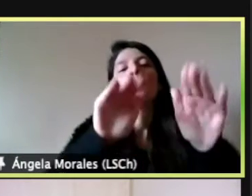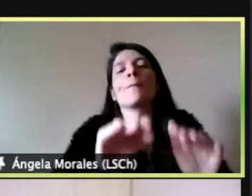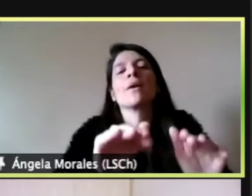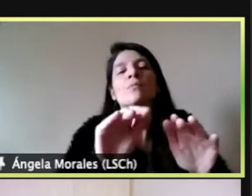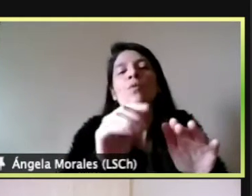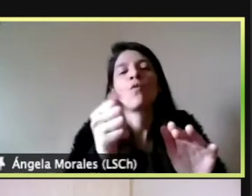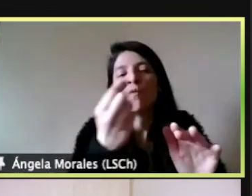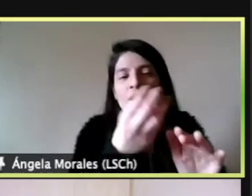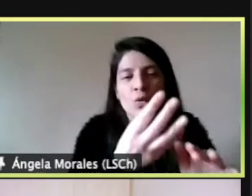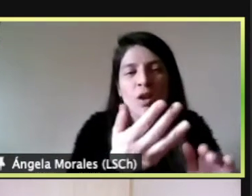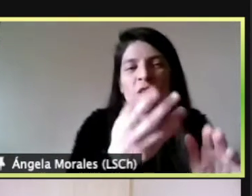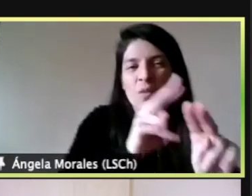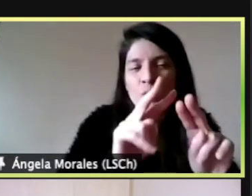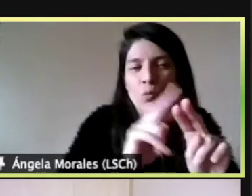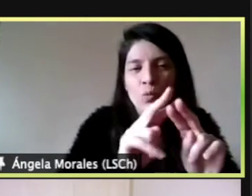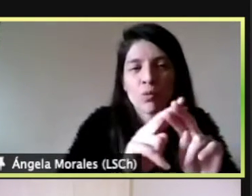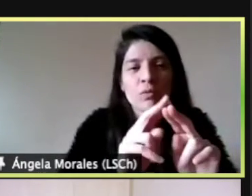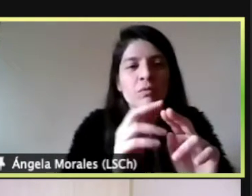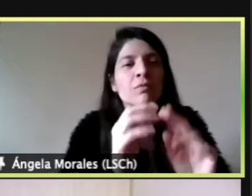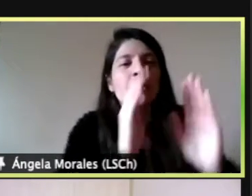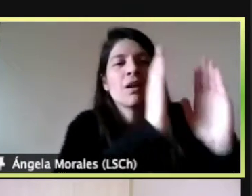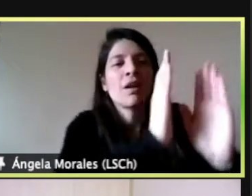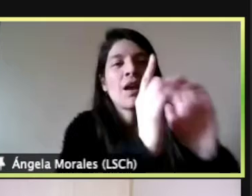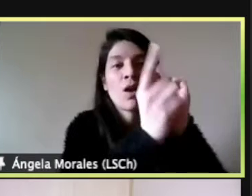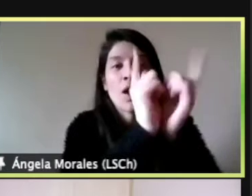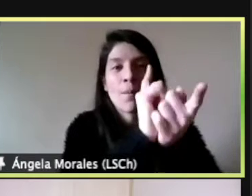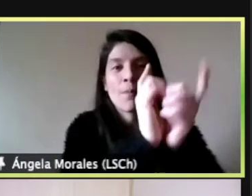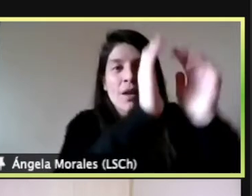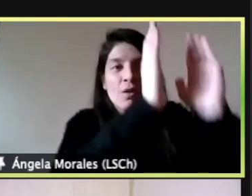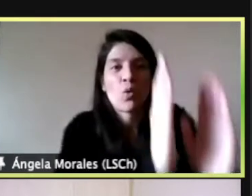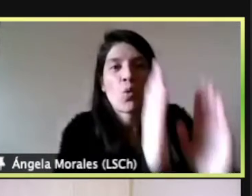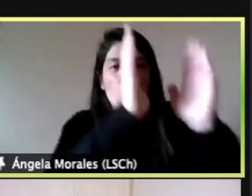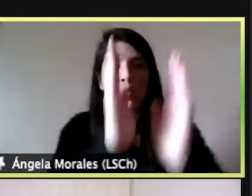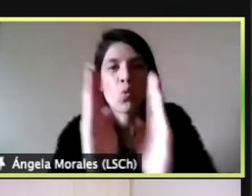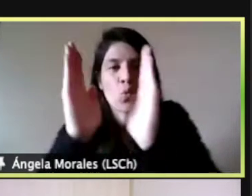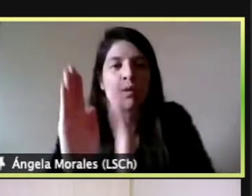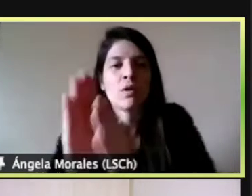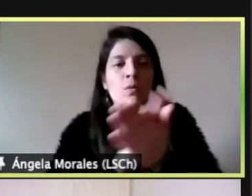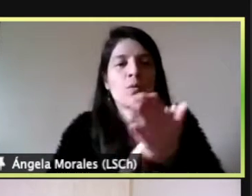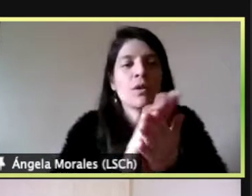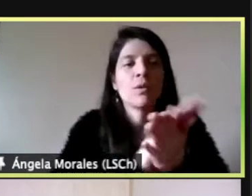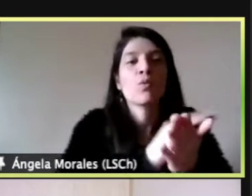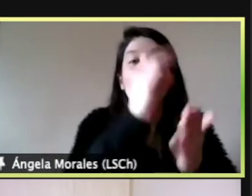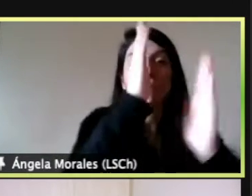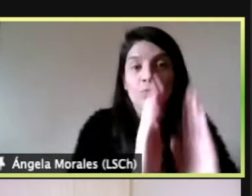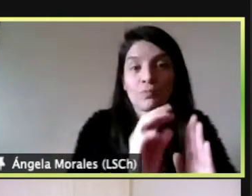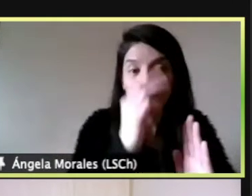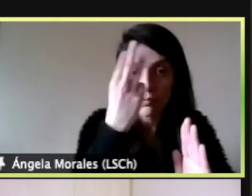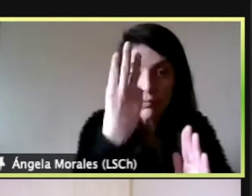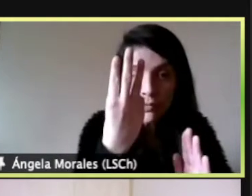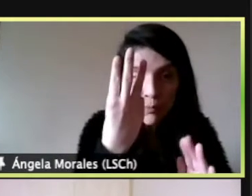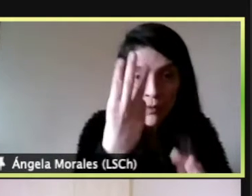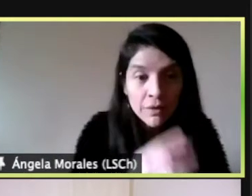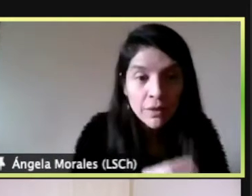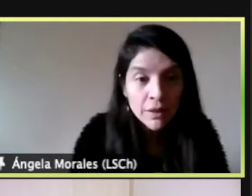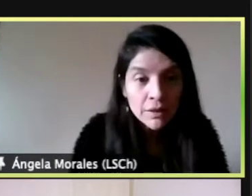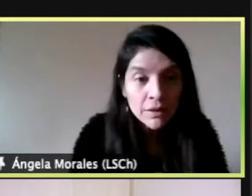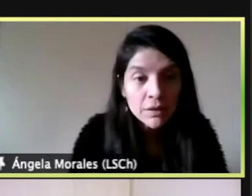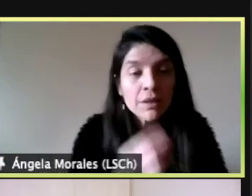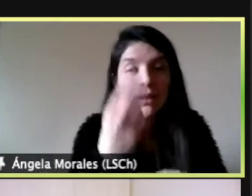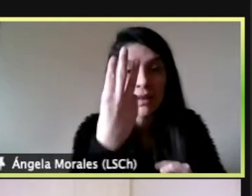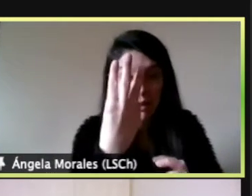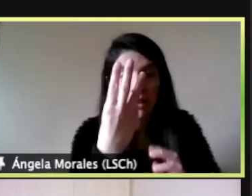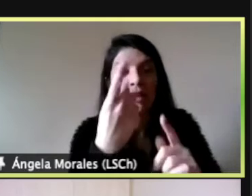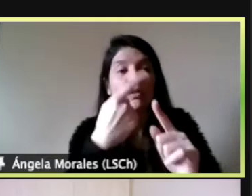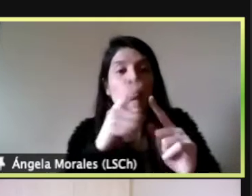en orden, así que vamos a colocar 3, luego acá vendría siendo 4, luego